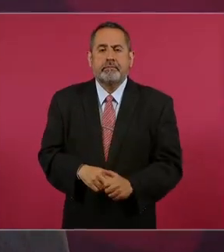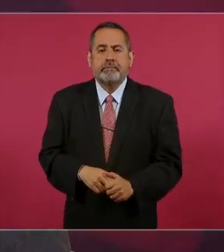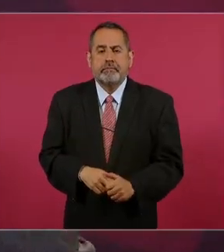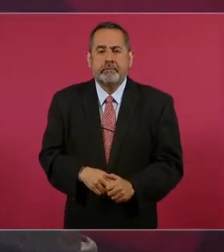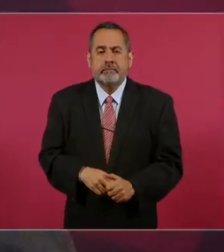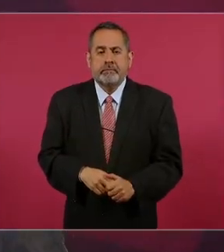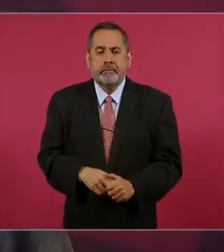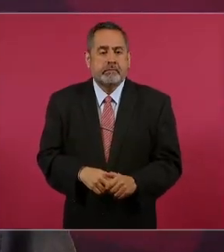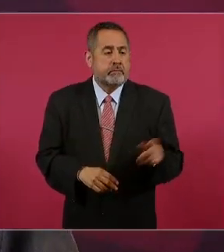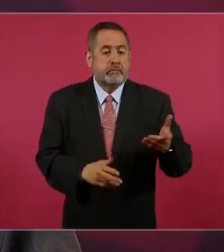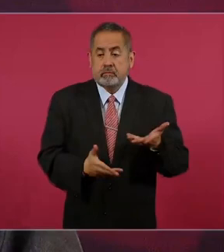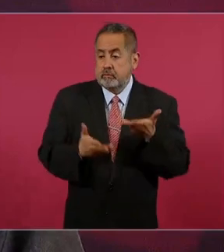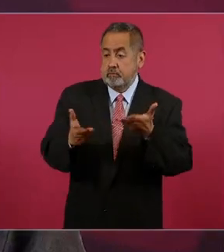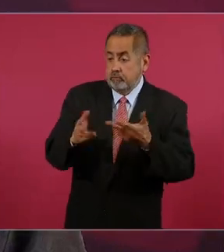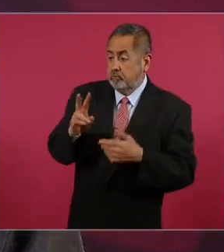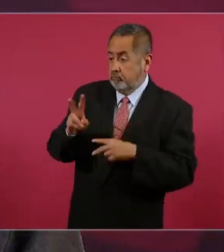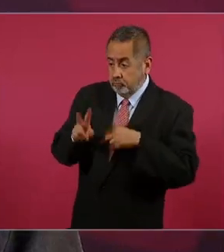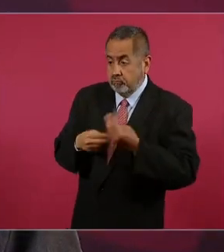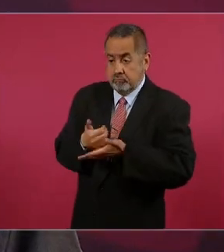los ofrecimientos